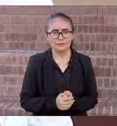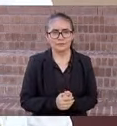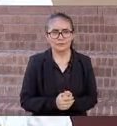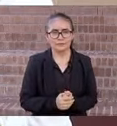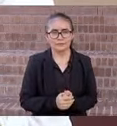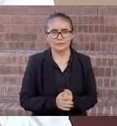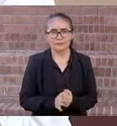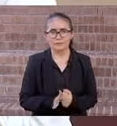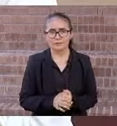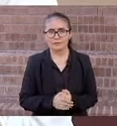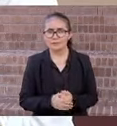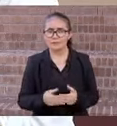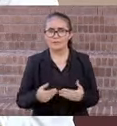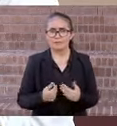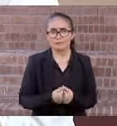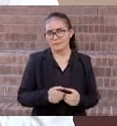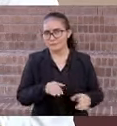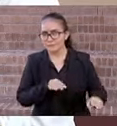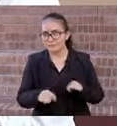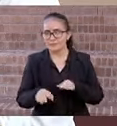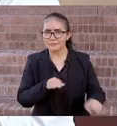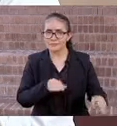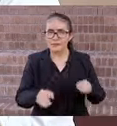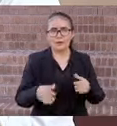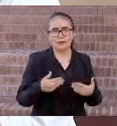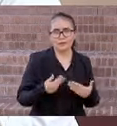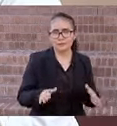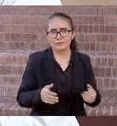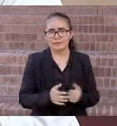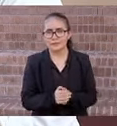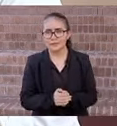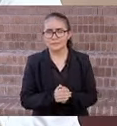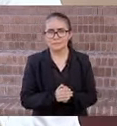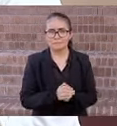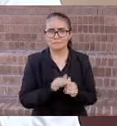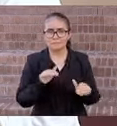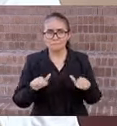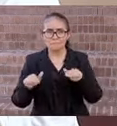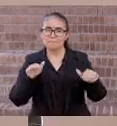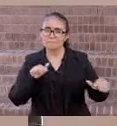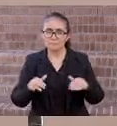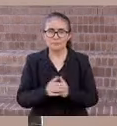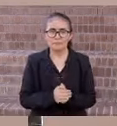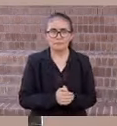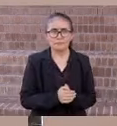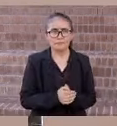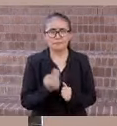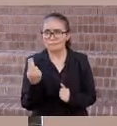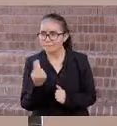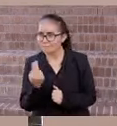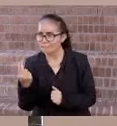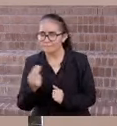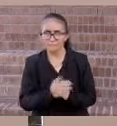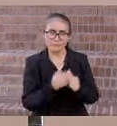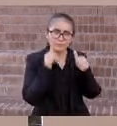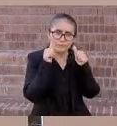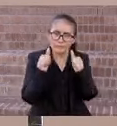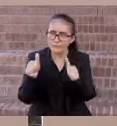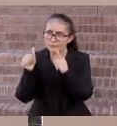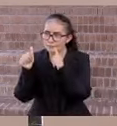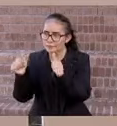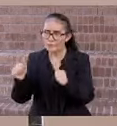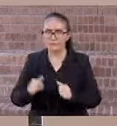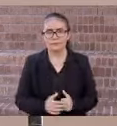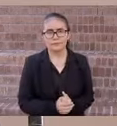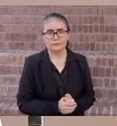abriendo brecha haciendo conciencia de la necesidad de